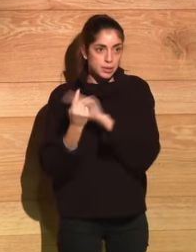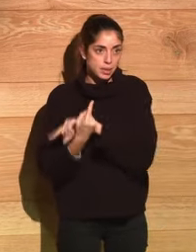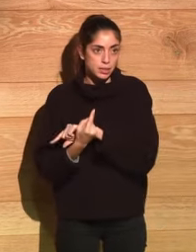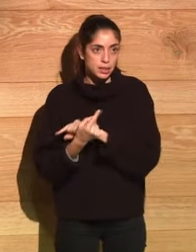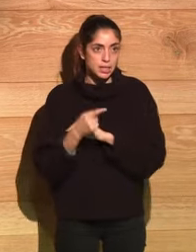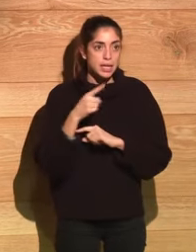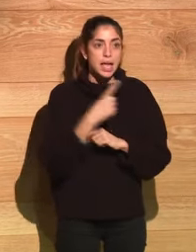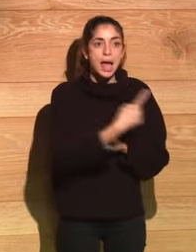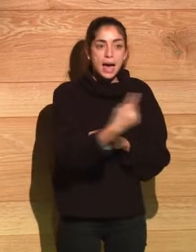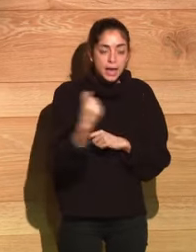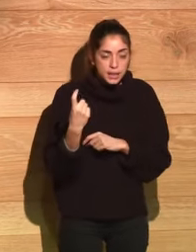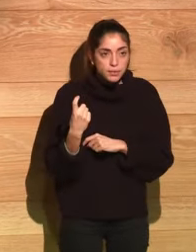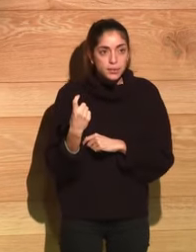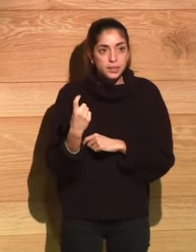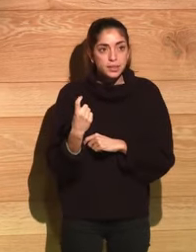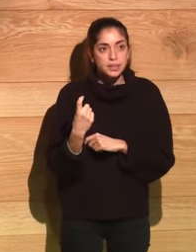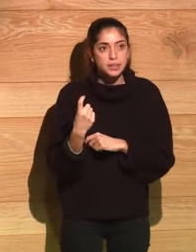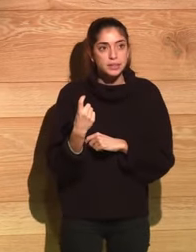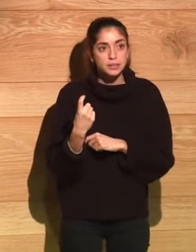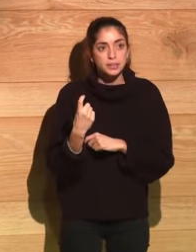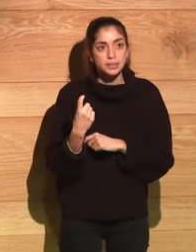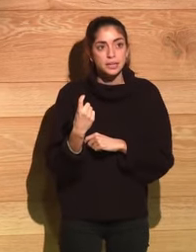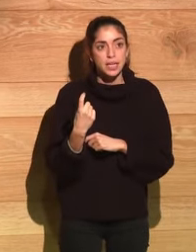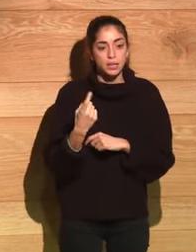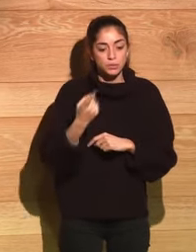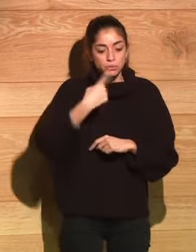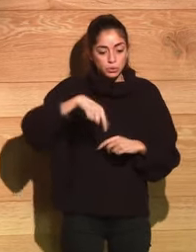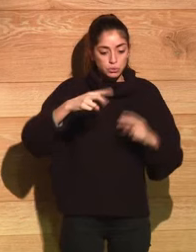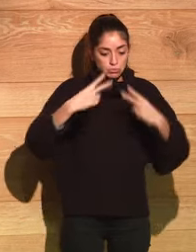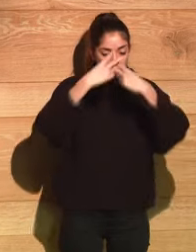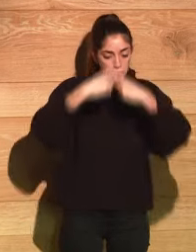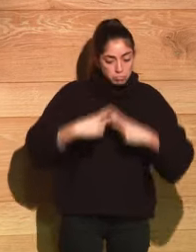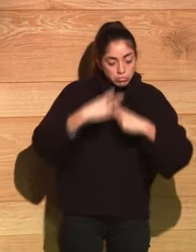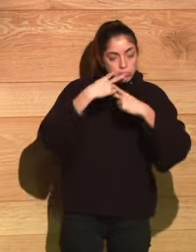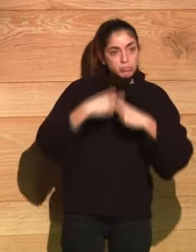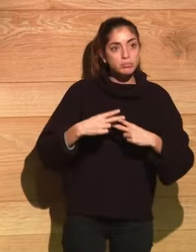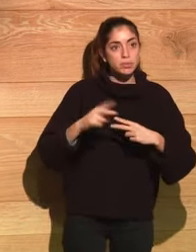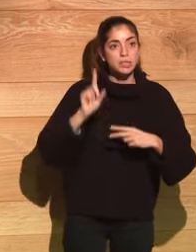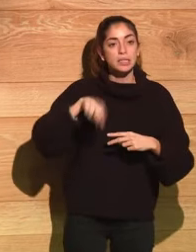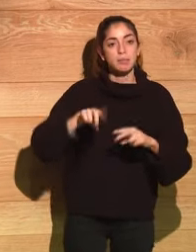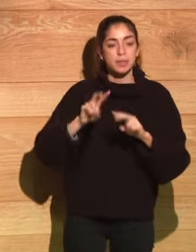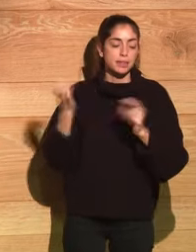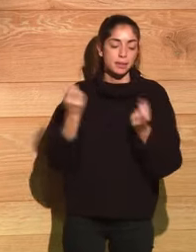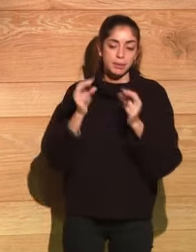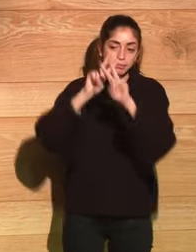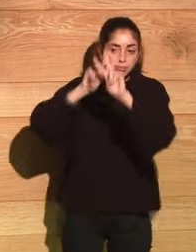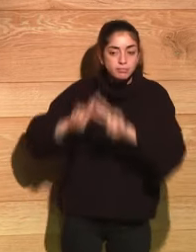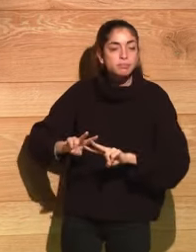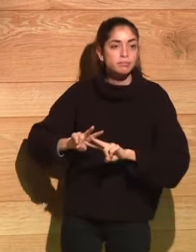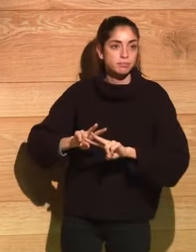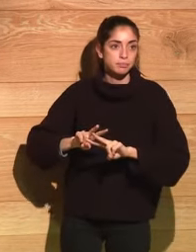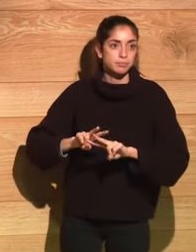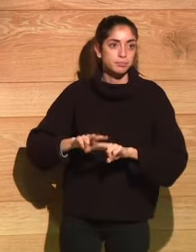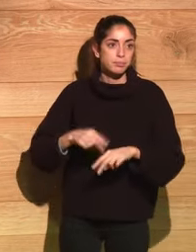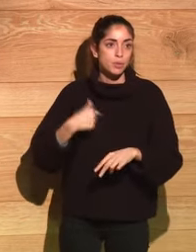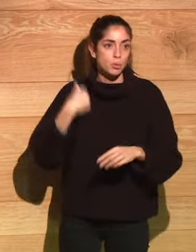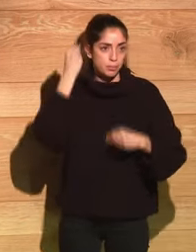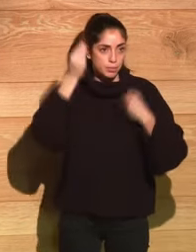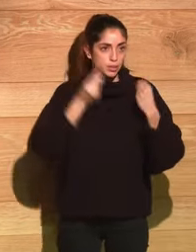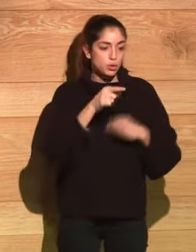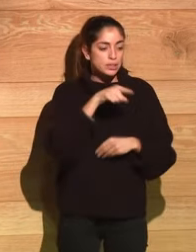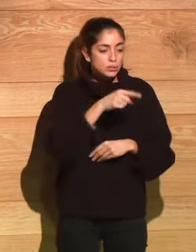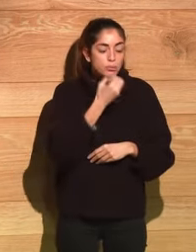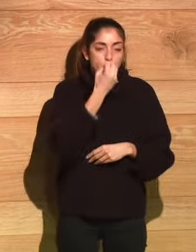es cambiante y es necesario, ¿no? Que se revise constantemente, igual que nosotros nos revisamos a nosotros mismos constantemente, ¿no? Y creo que eso es bueno y que